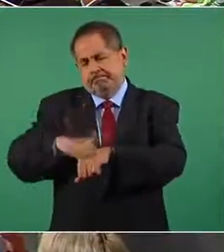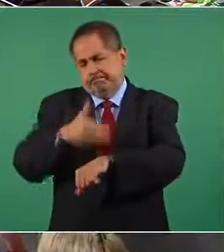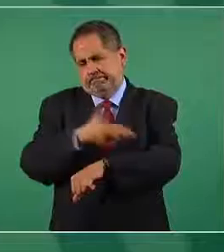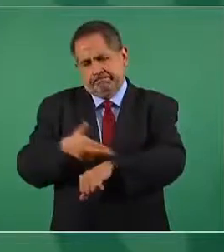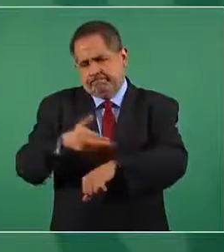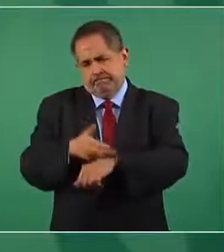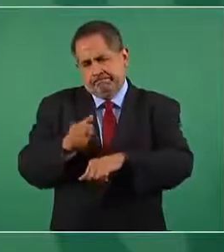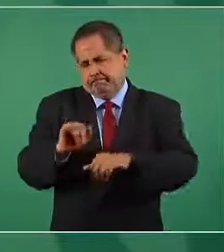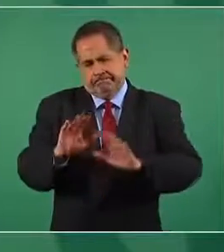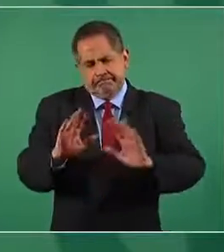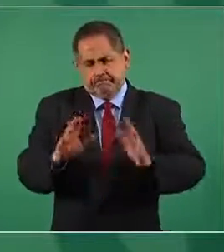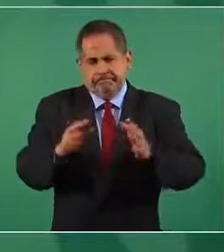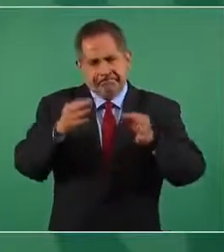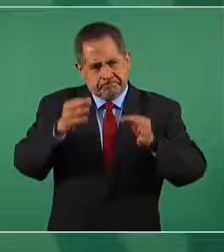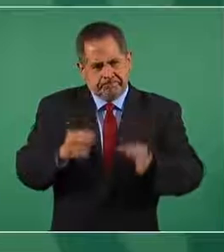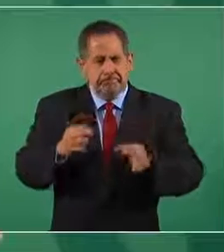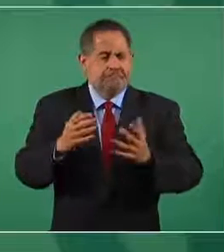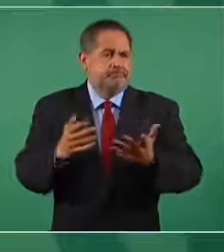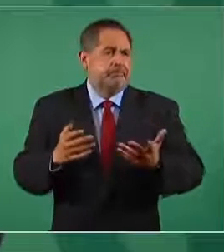y de